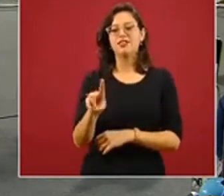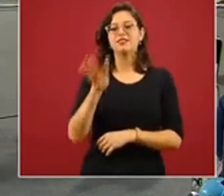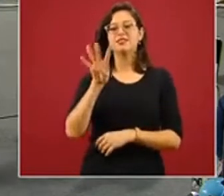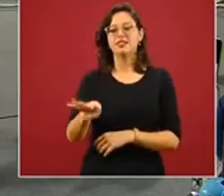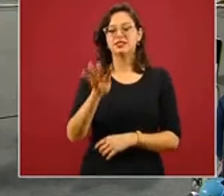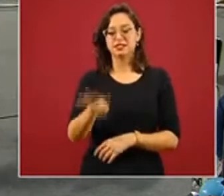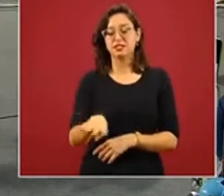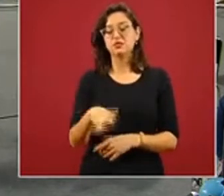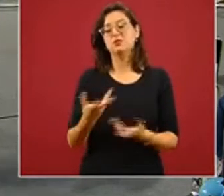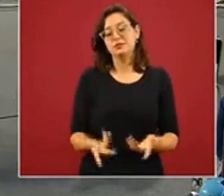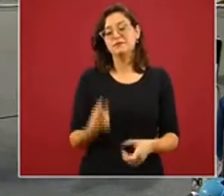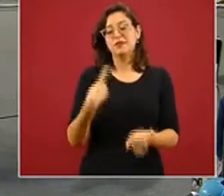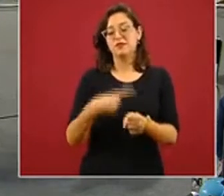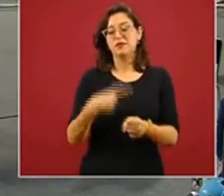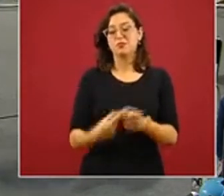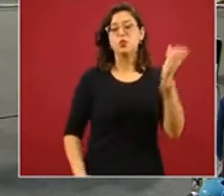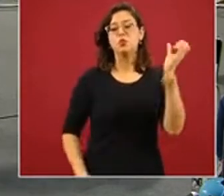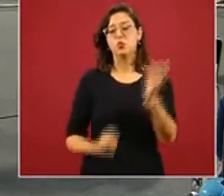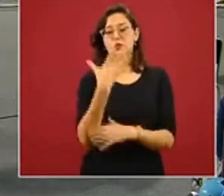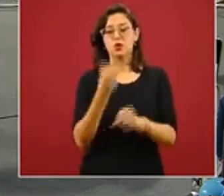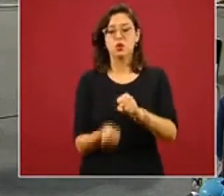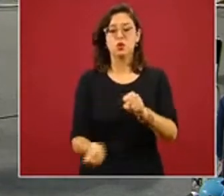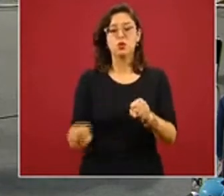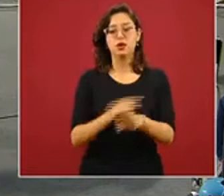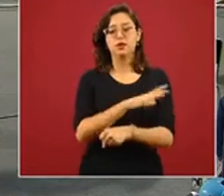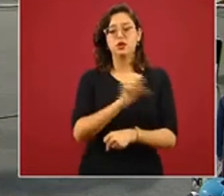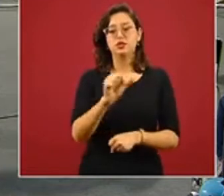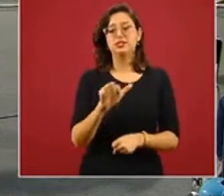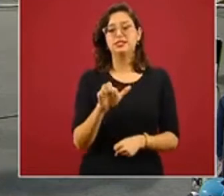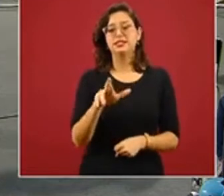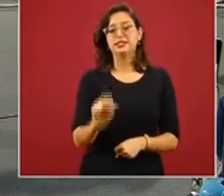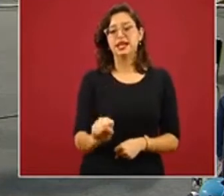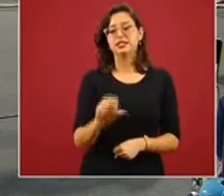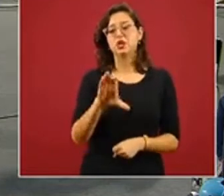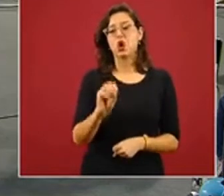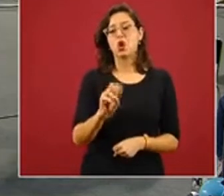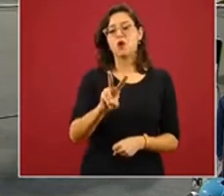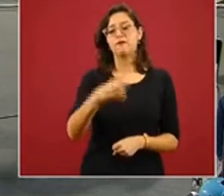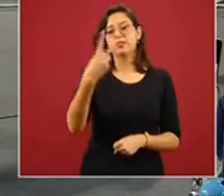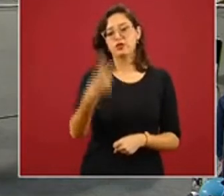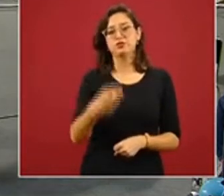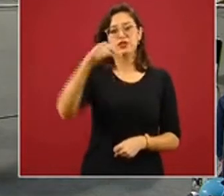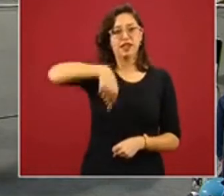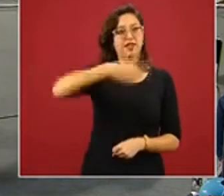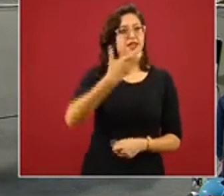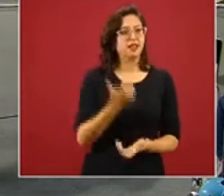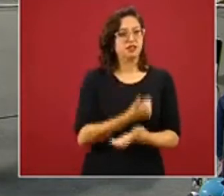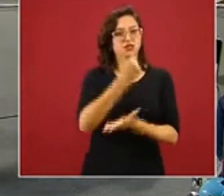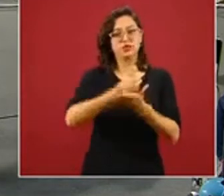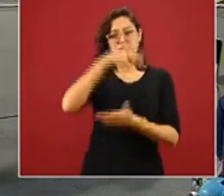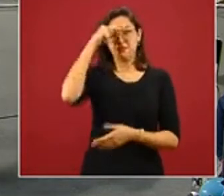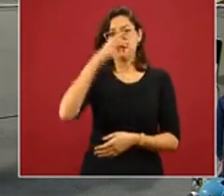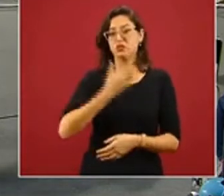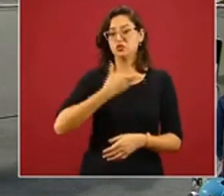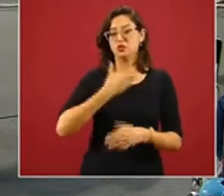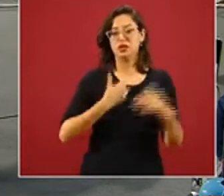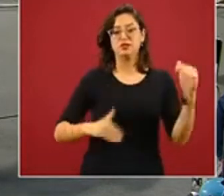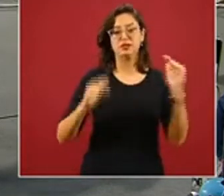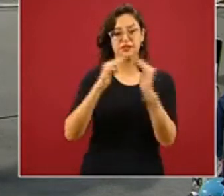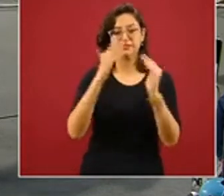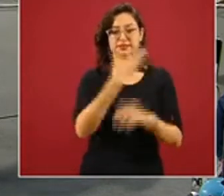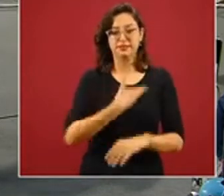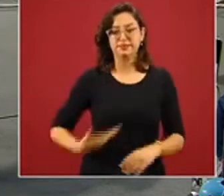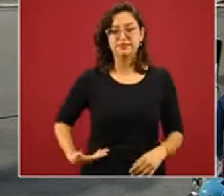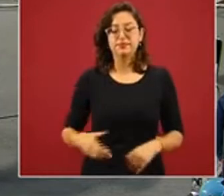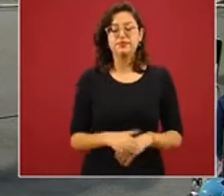nuevo coronavirus SARS-CoV-2, desde aquí, desde el Palacio Nacional de México, en la Ciudad de México. Hoy tenemos